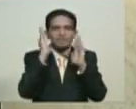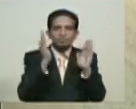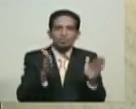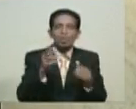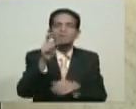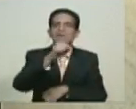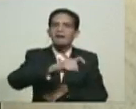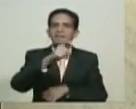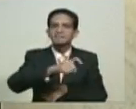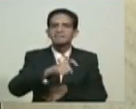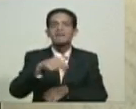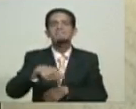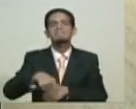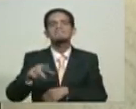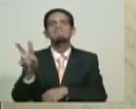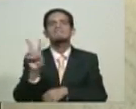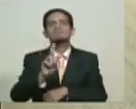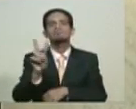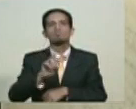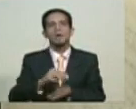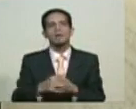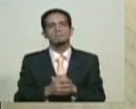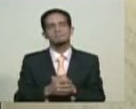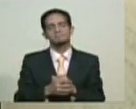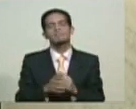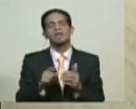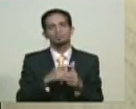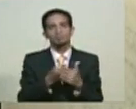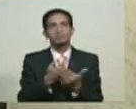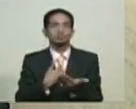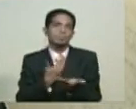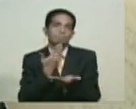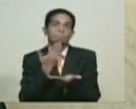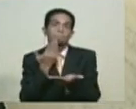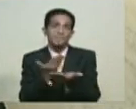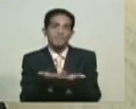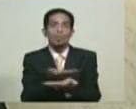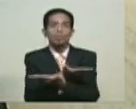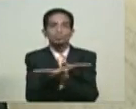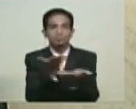del país. Así que es otra petición que pongo sobre la mesa.